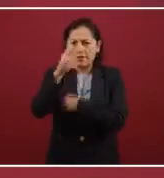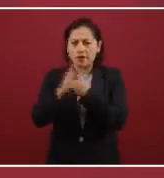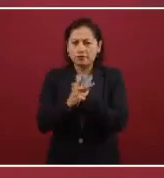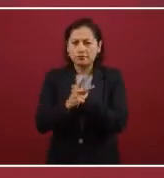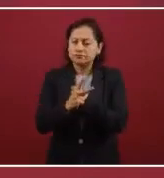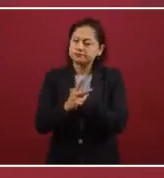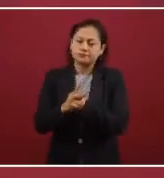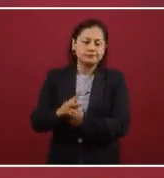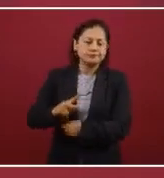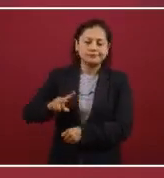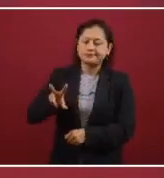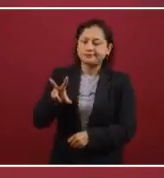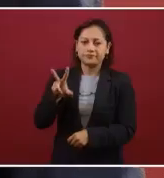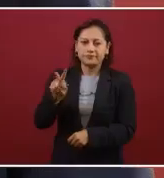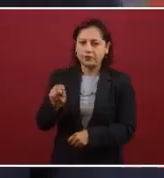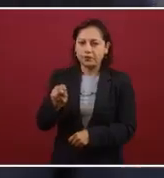importante